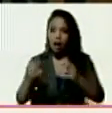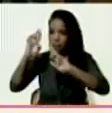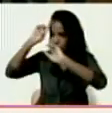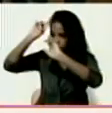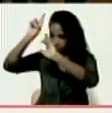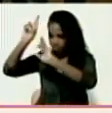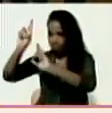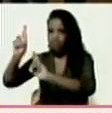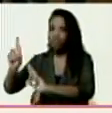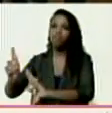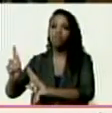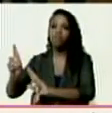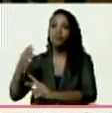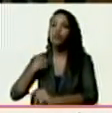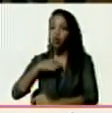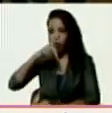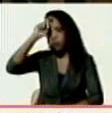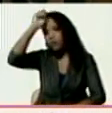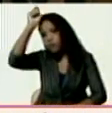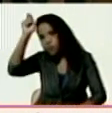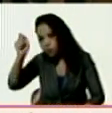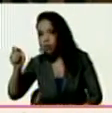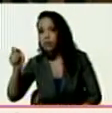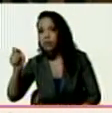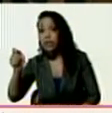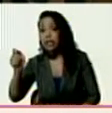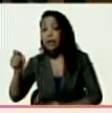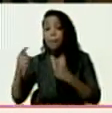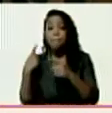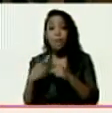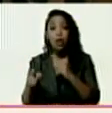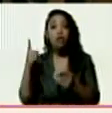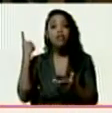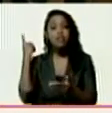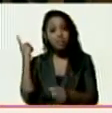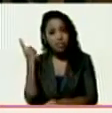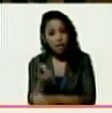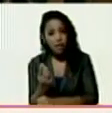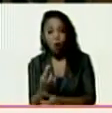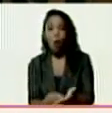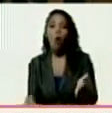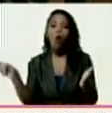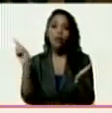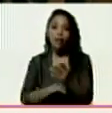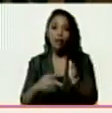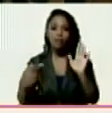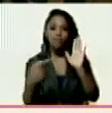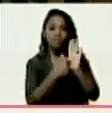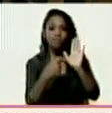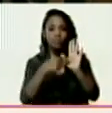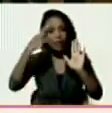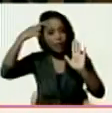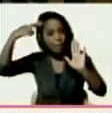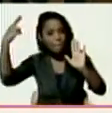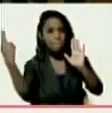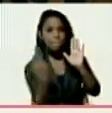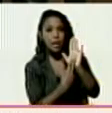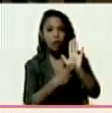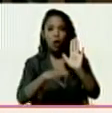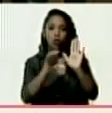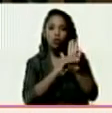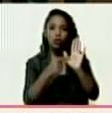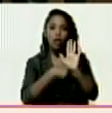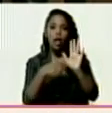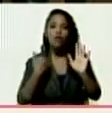respetamos, que los reconocemos, pero tienen que volver a la Constitución, tienen que obedecer el legado de